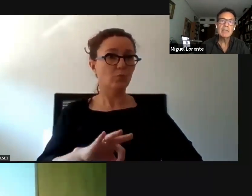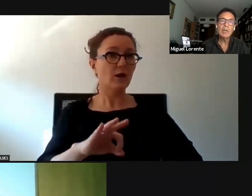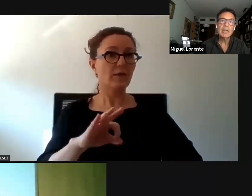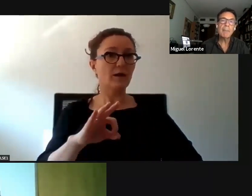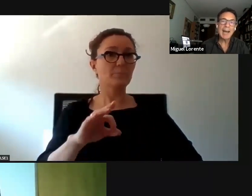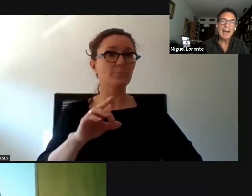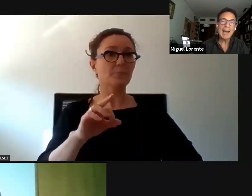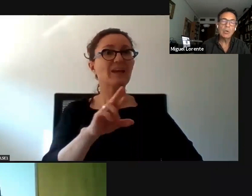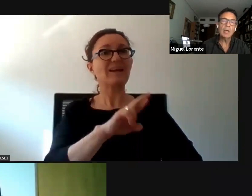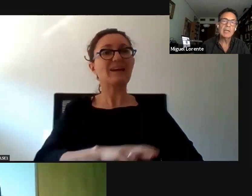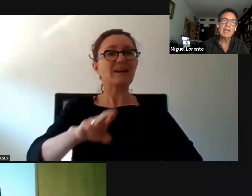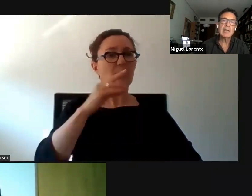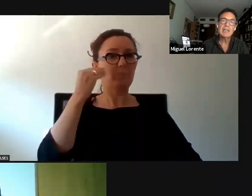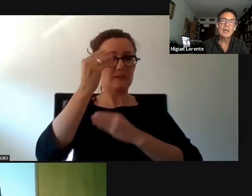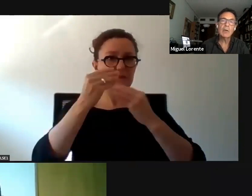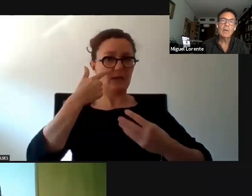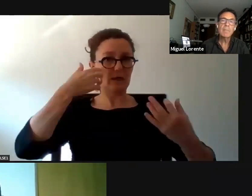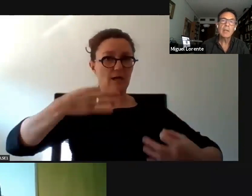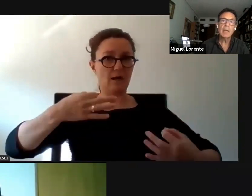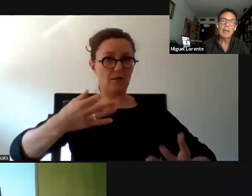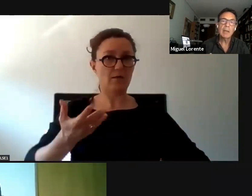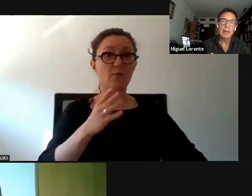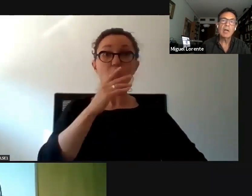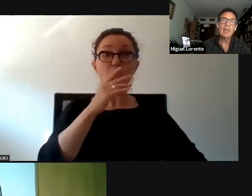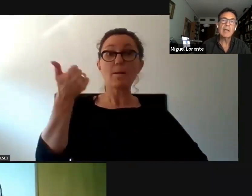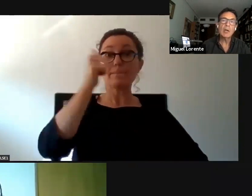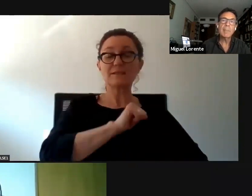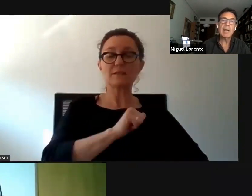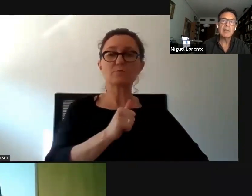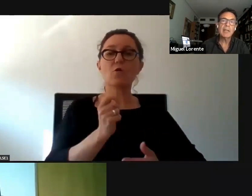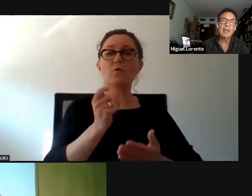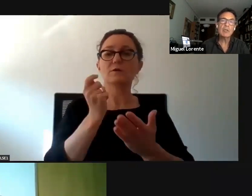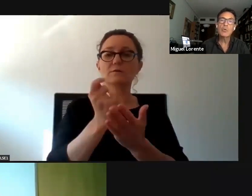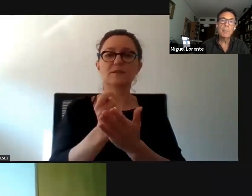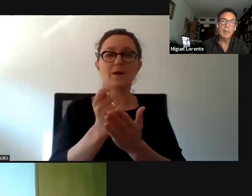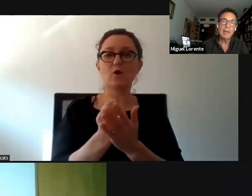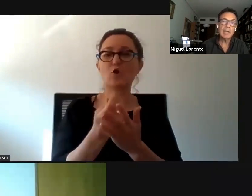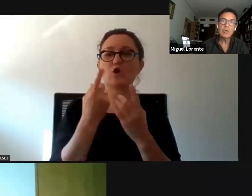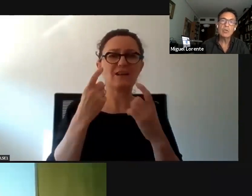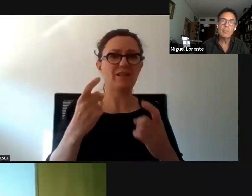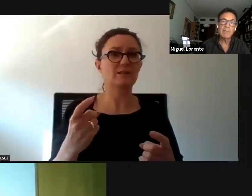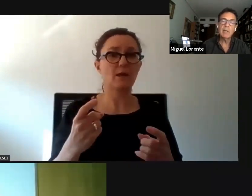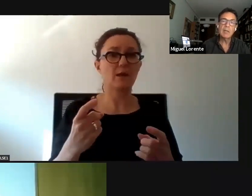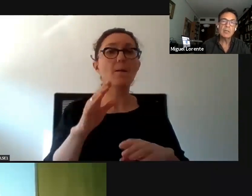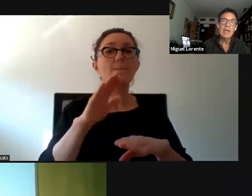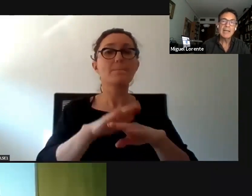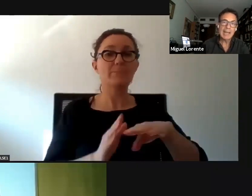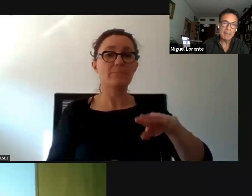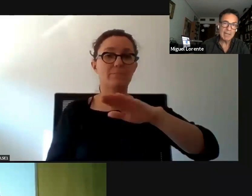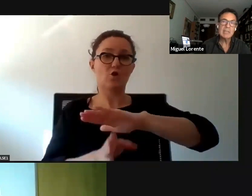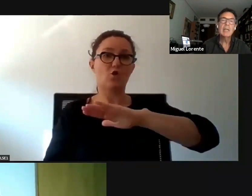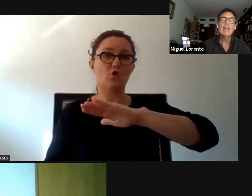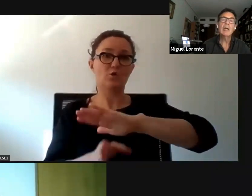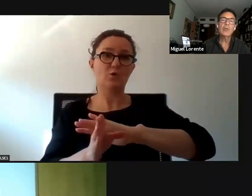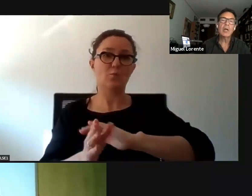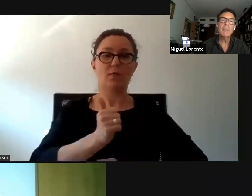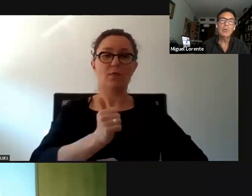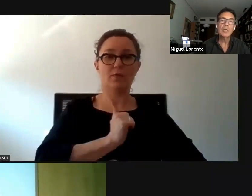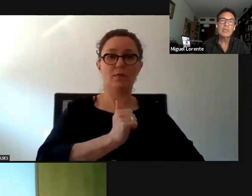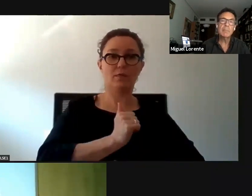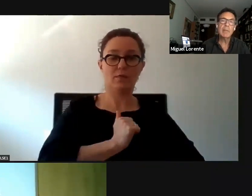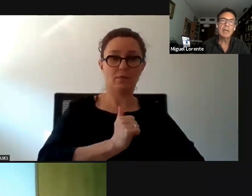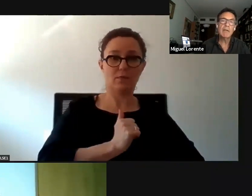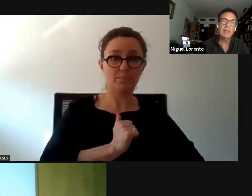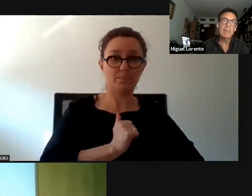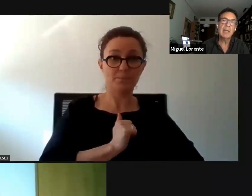realidad. Porque el machismo está pagando lo que sea necesario en violencia de género para mantener sus privilegios, sus beneficios, que además